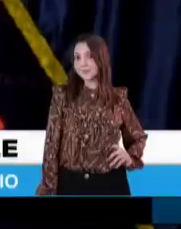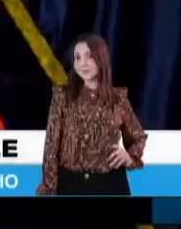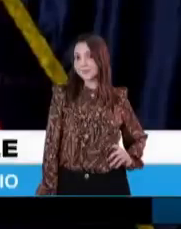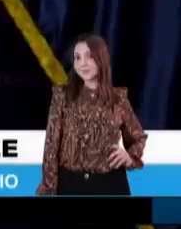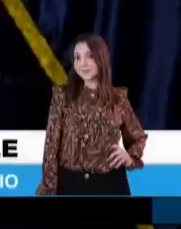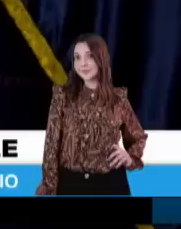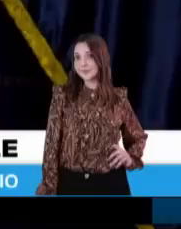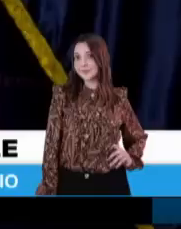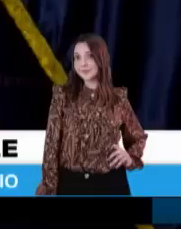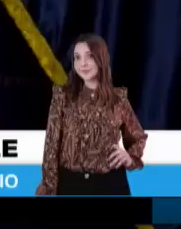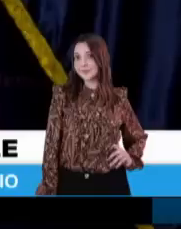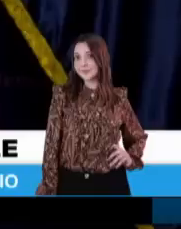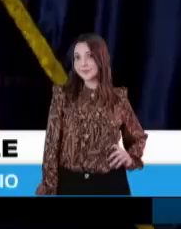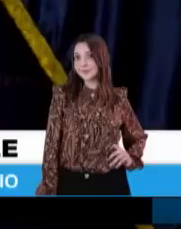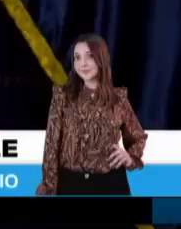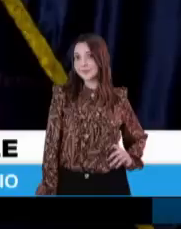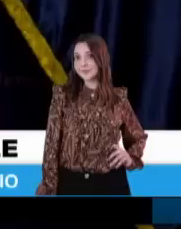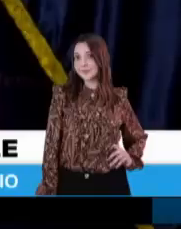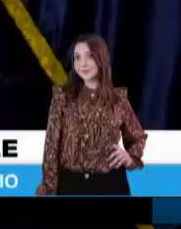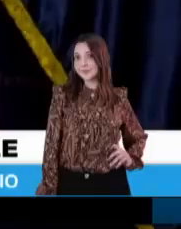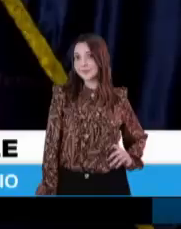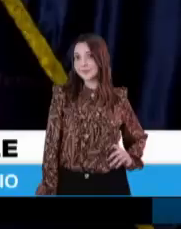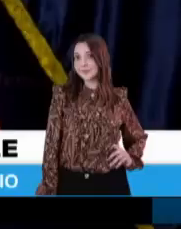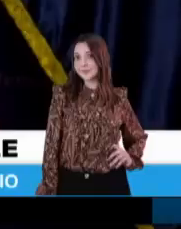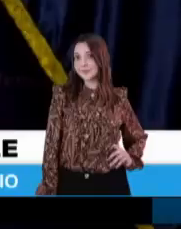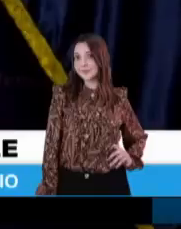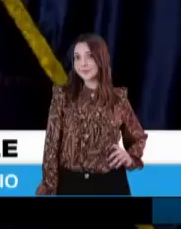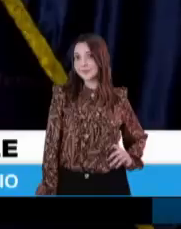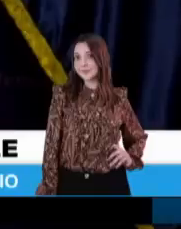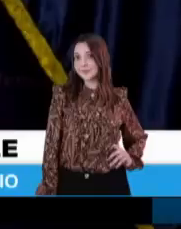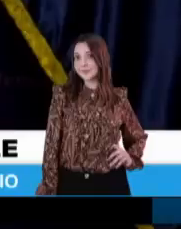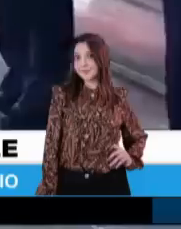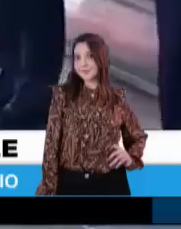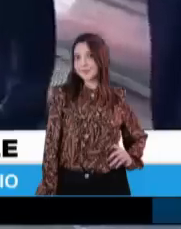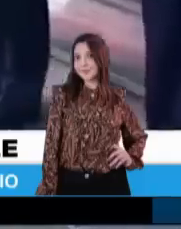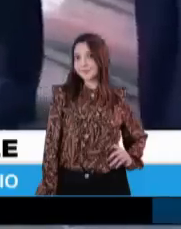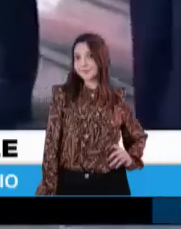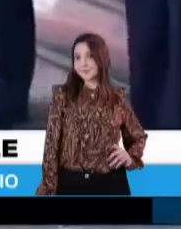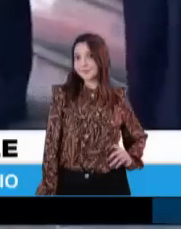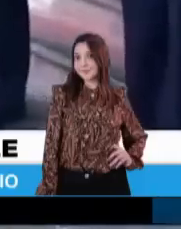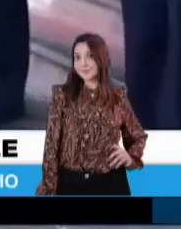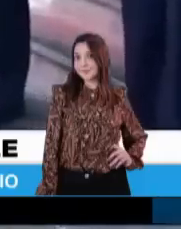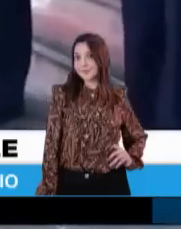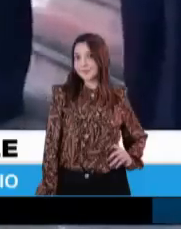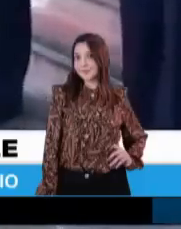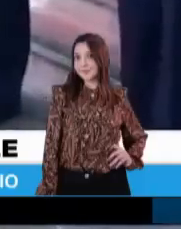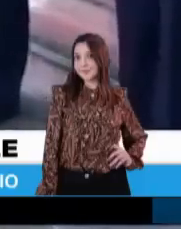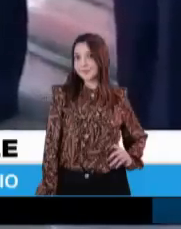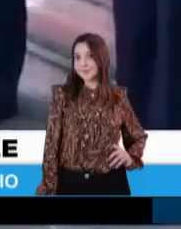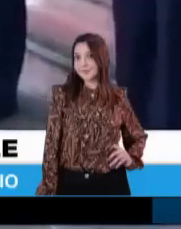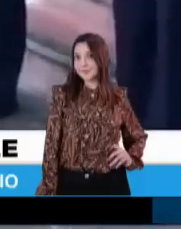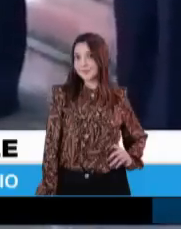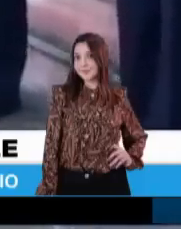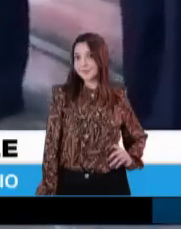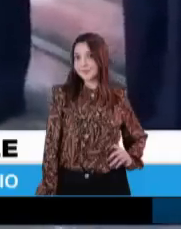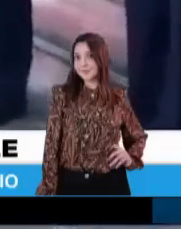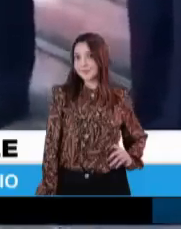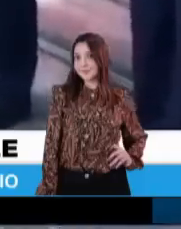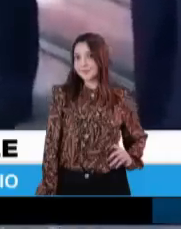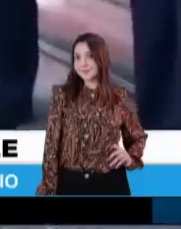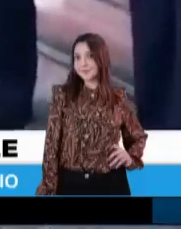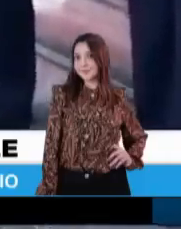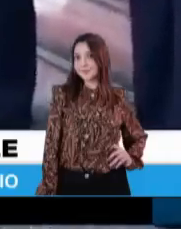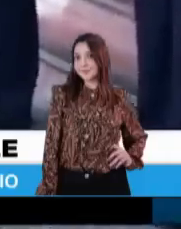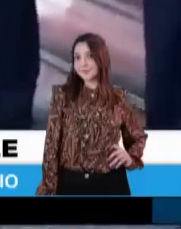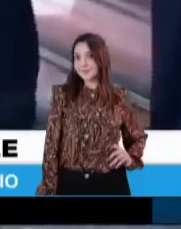más que se estaba realizando un hackeo, ¿no es cierto? Esa es la información que vamos a tener que ir conociendo ya a medida que